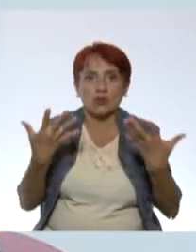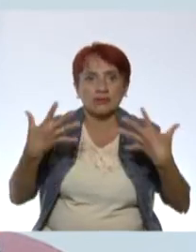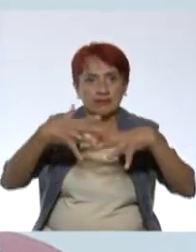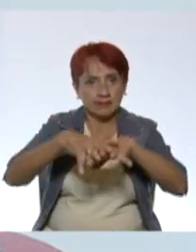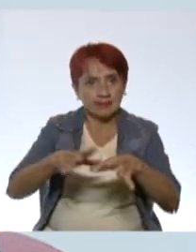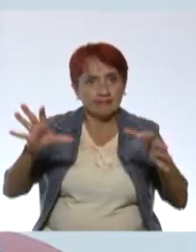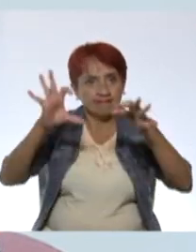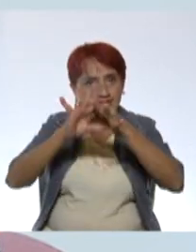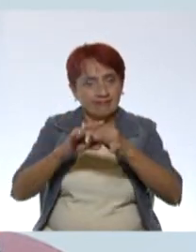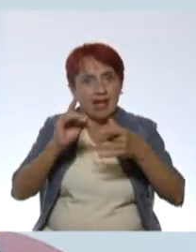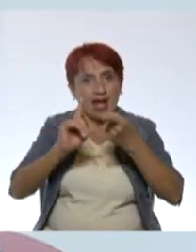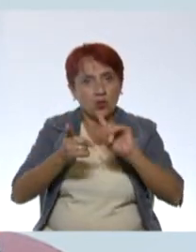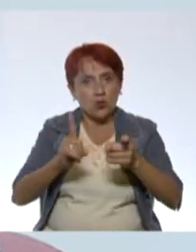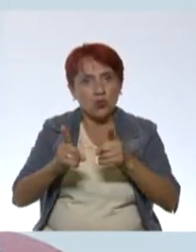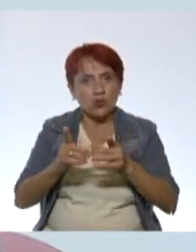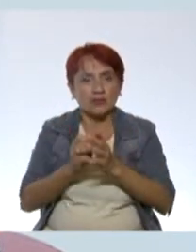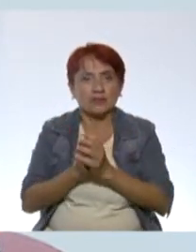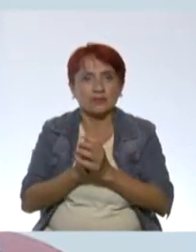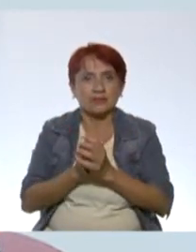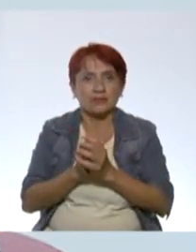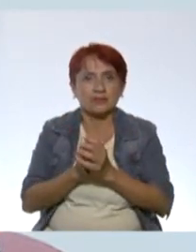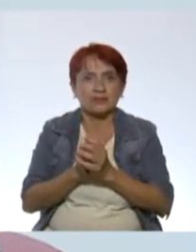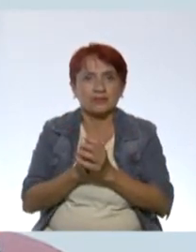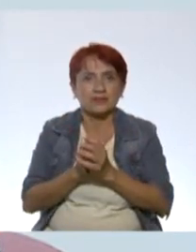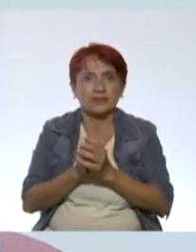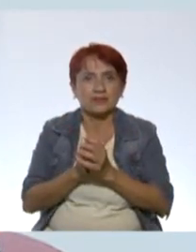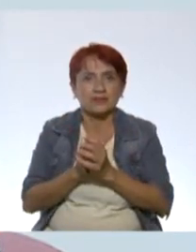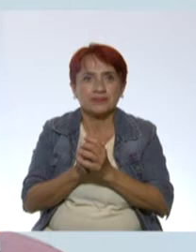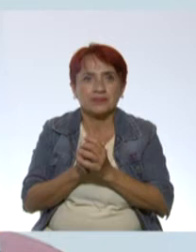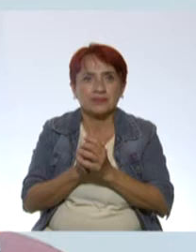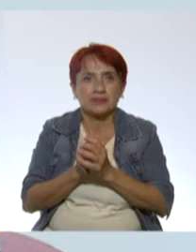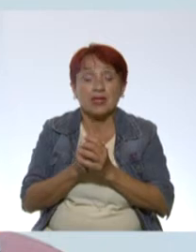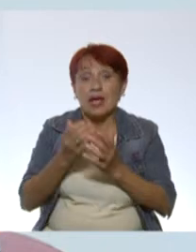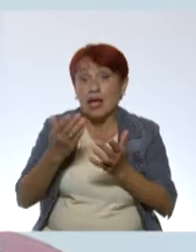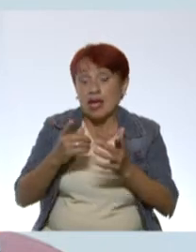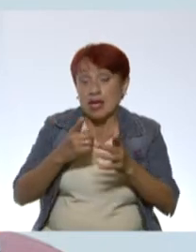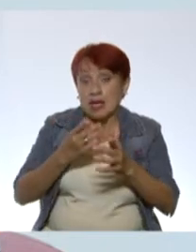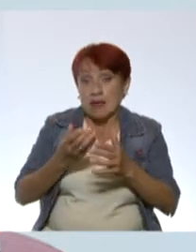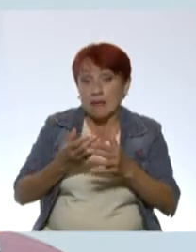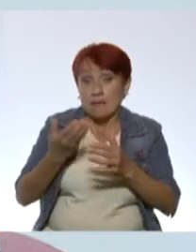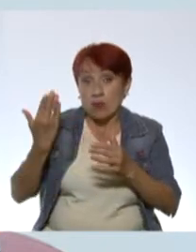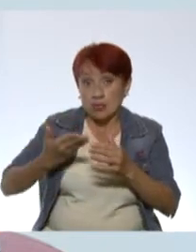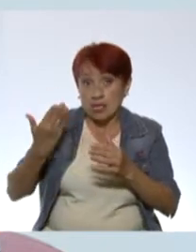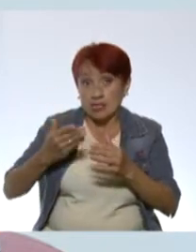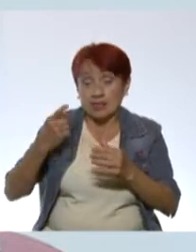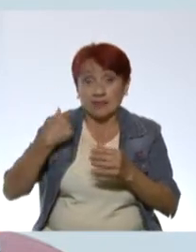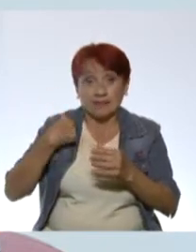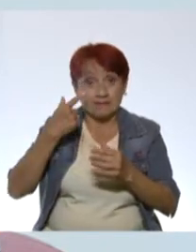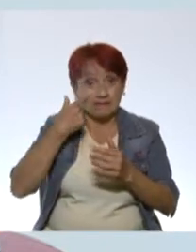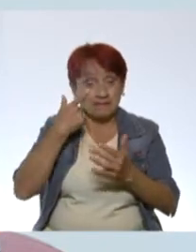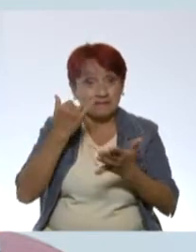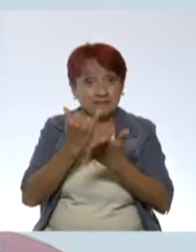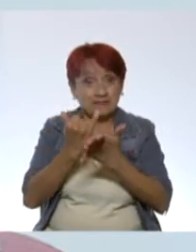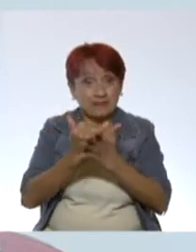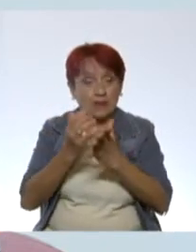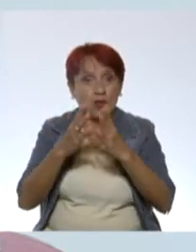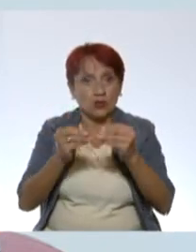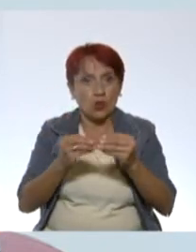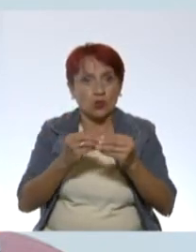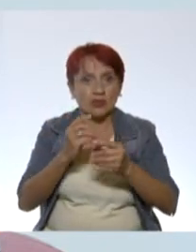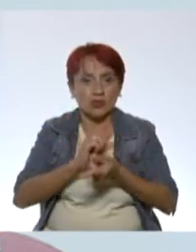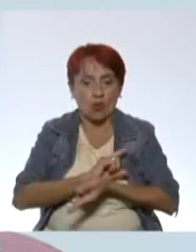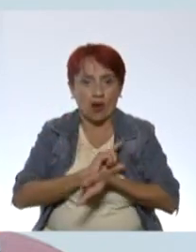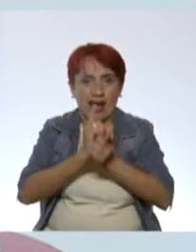da ligado o asociado a ciertas condiciones. En este caso, hay que tener en cuenta que una vez